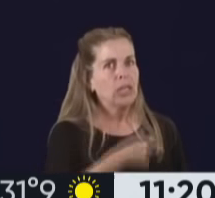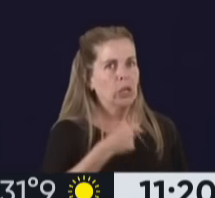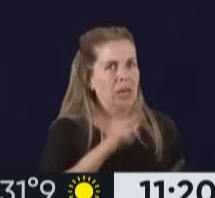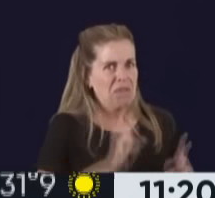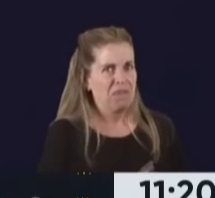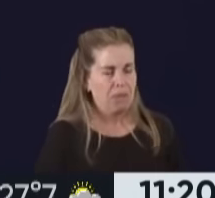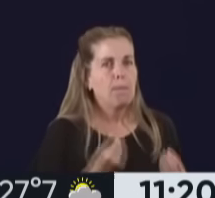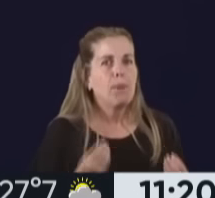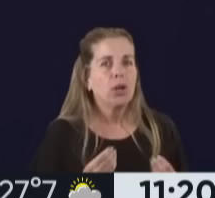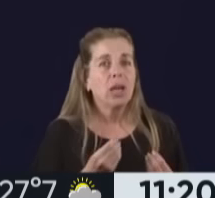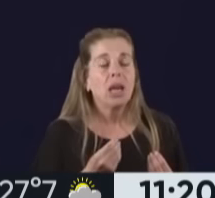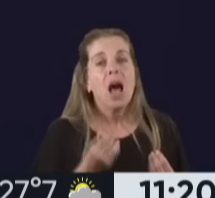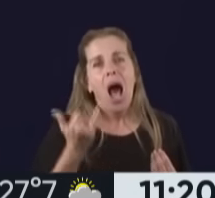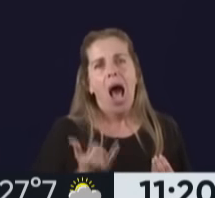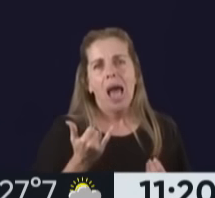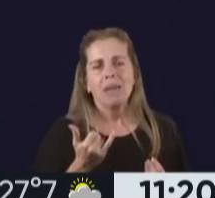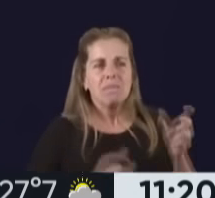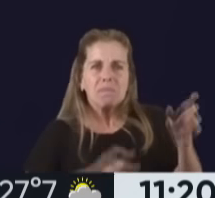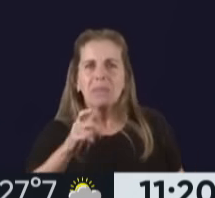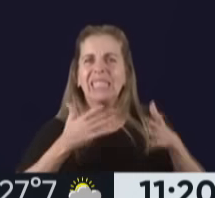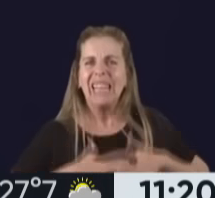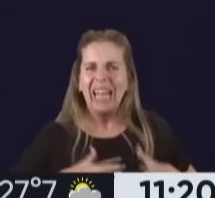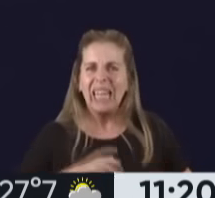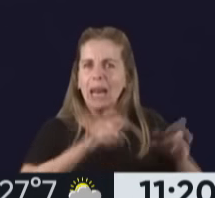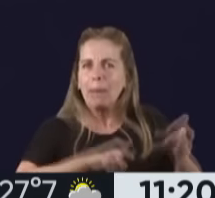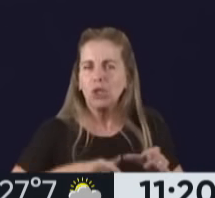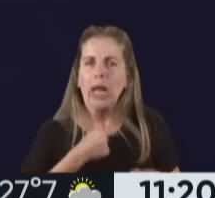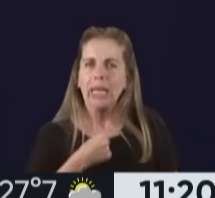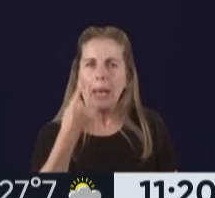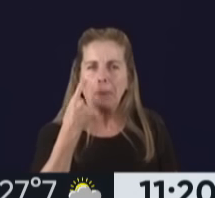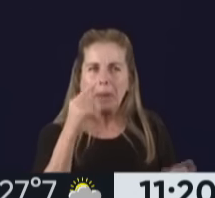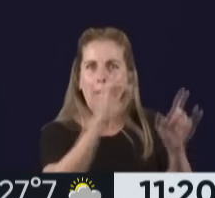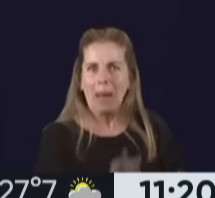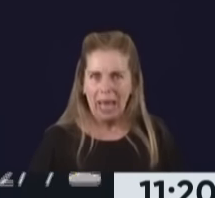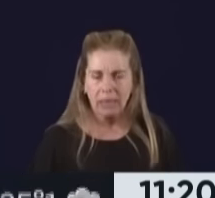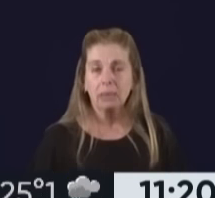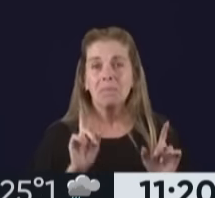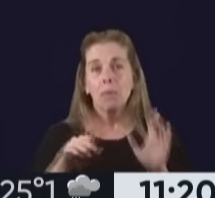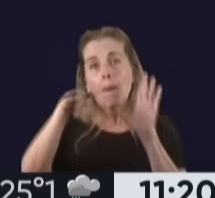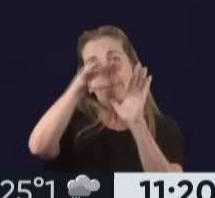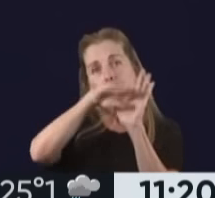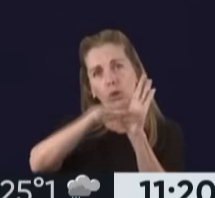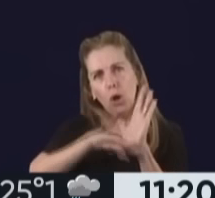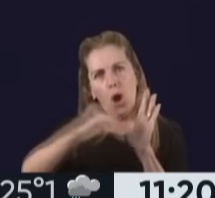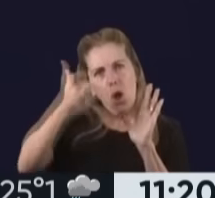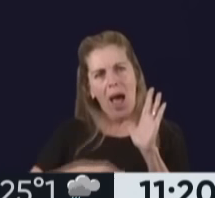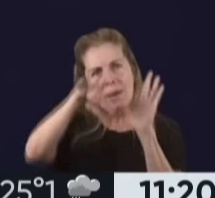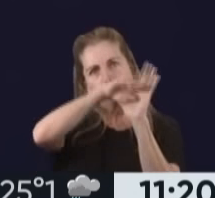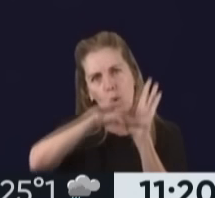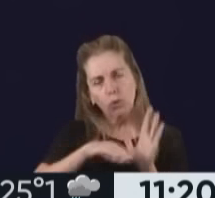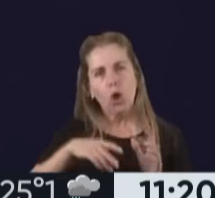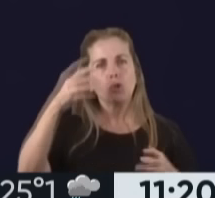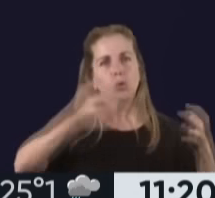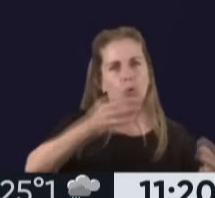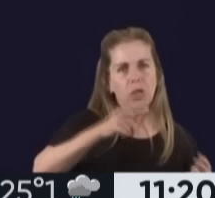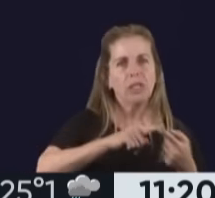la tranquilidad de todos aquellos que quieren vivir en paz. El protocolo, que tiene fundamentos jurídicos, técnicos